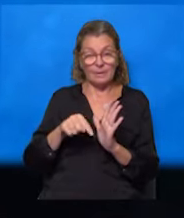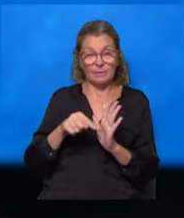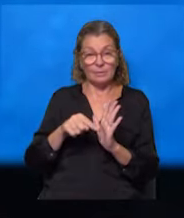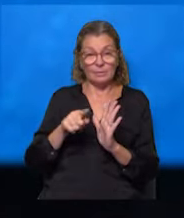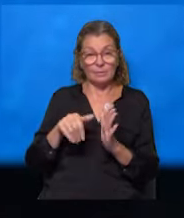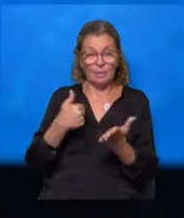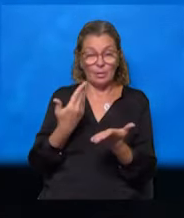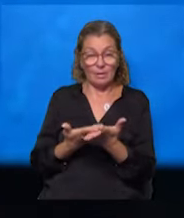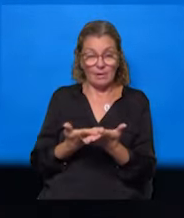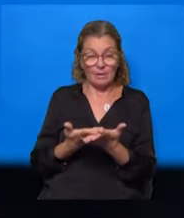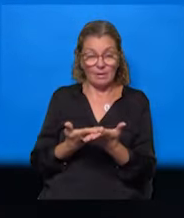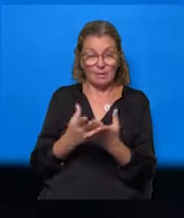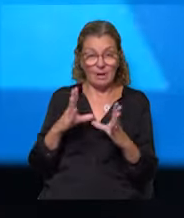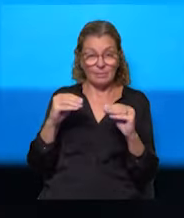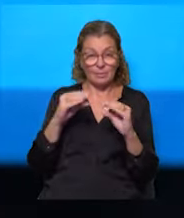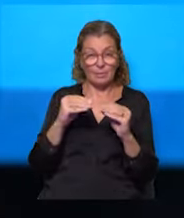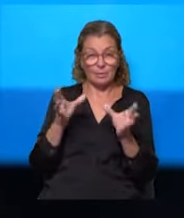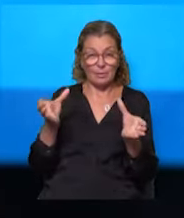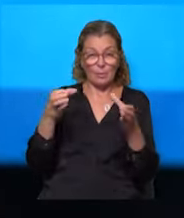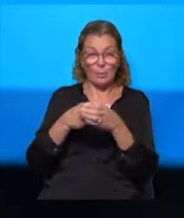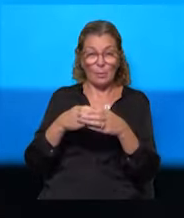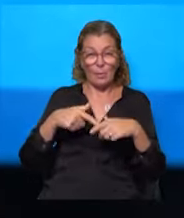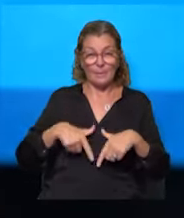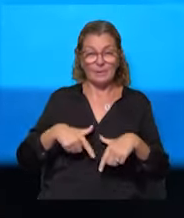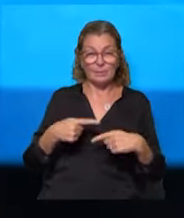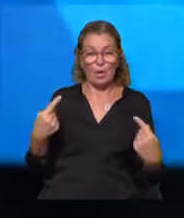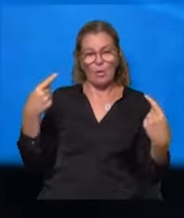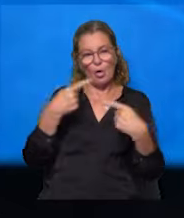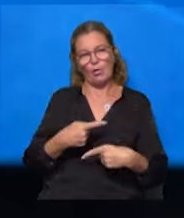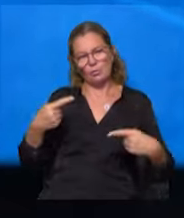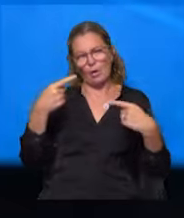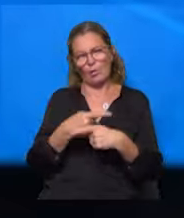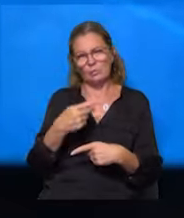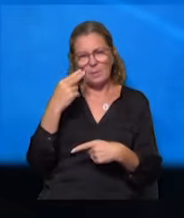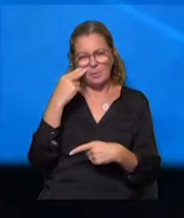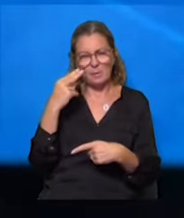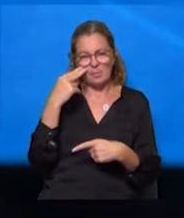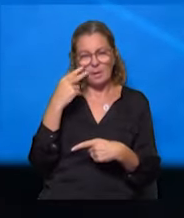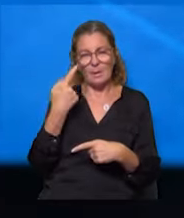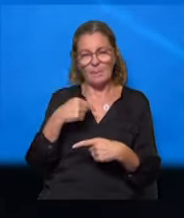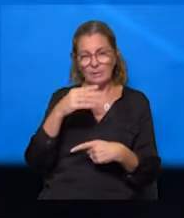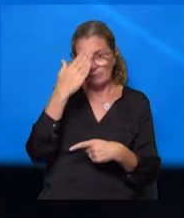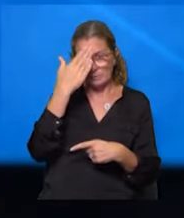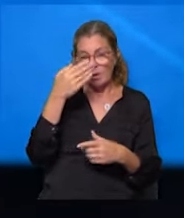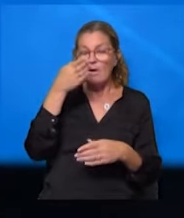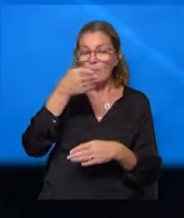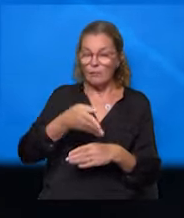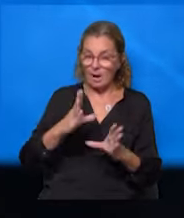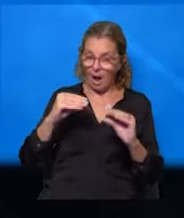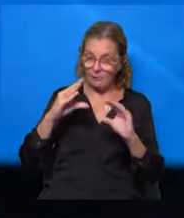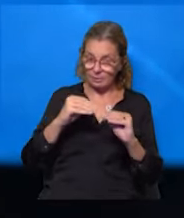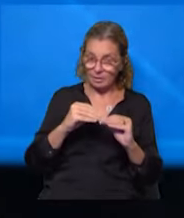se daba ese diálogo desde la cúpula Ministerial era una agresión permanente pero el frente participó de ese